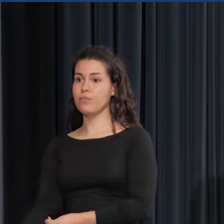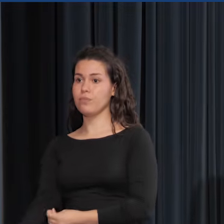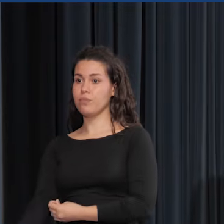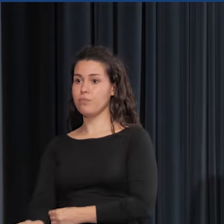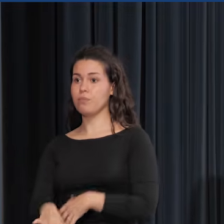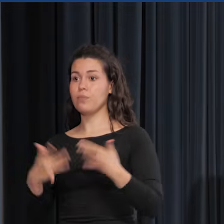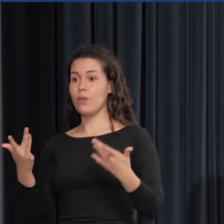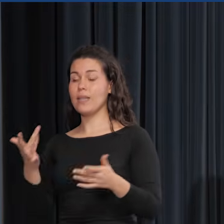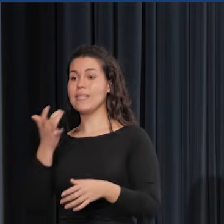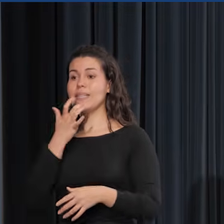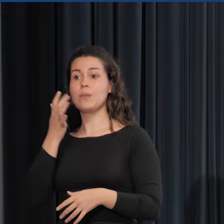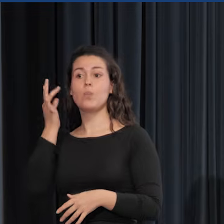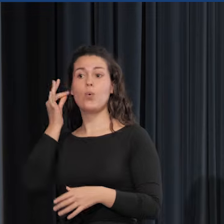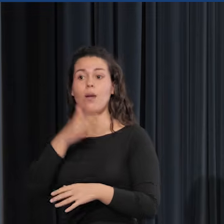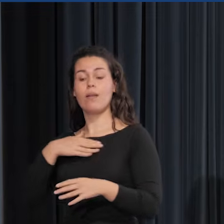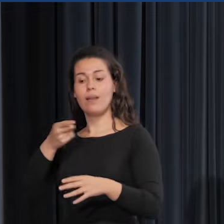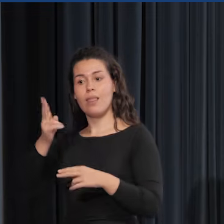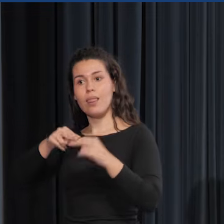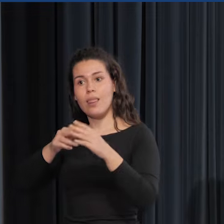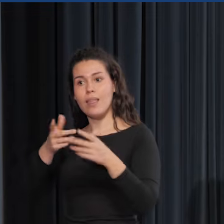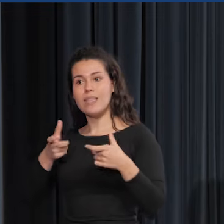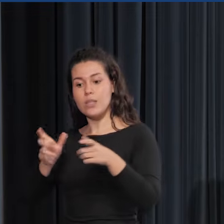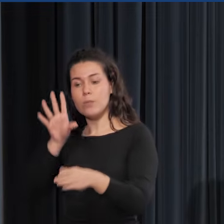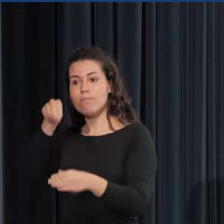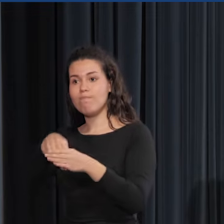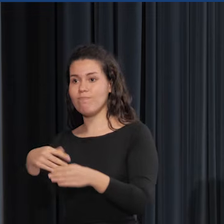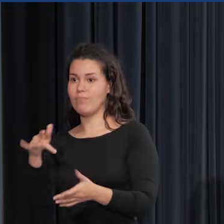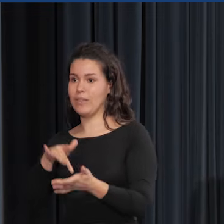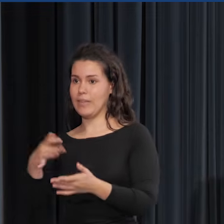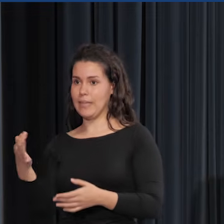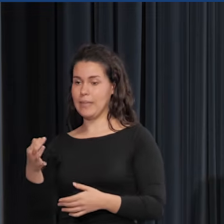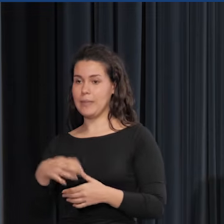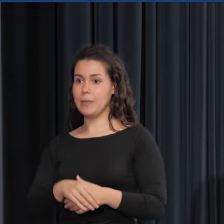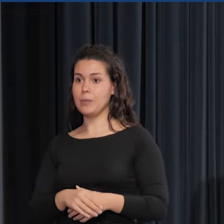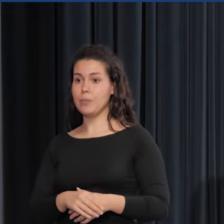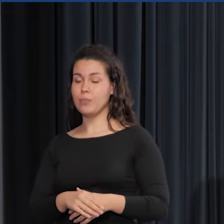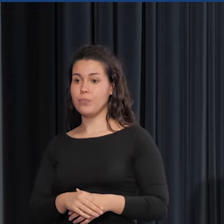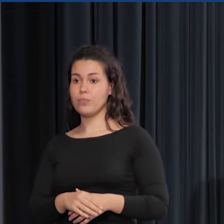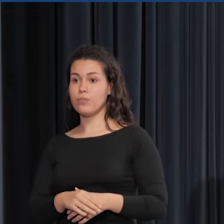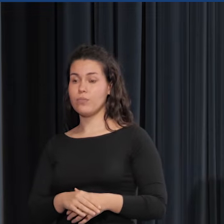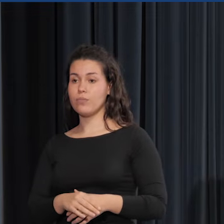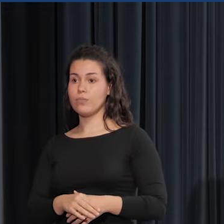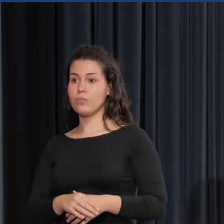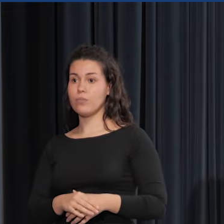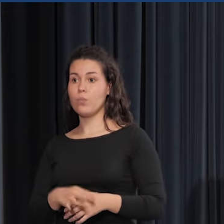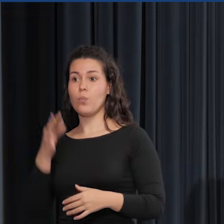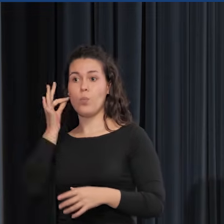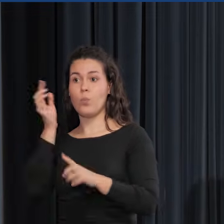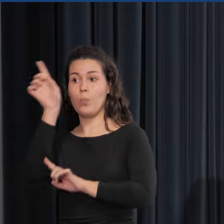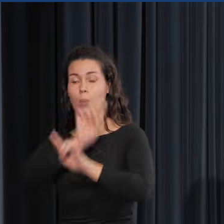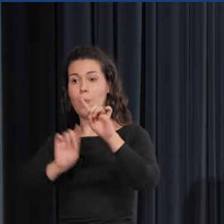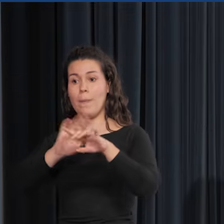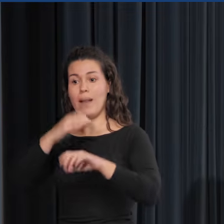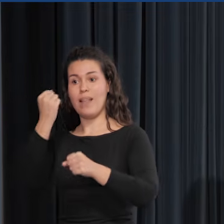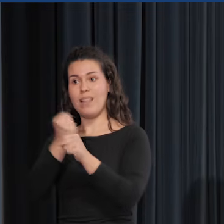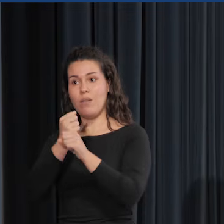este sector? Pues los estudios evidencian que ellas tienen más problemas para acceder a los puestos de trabajo,